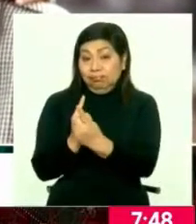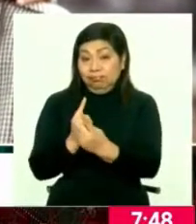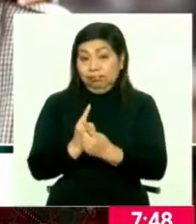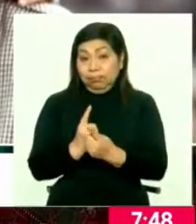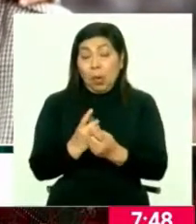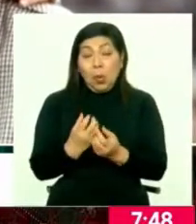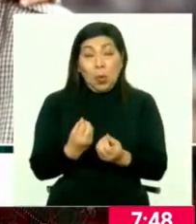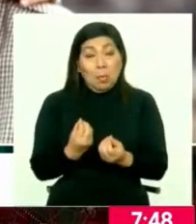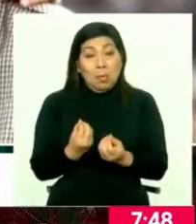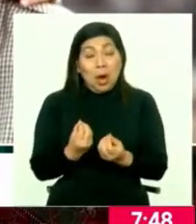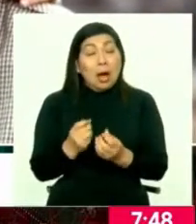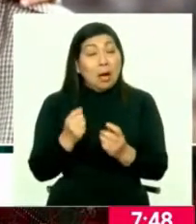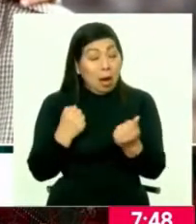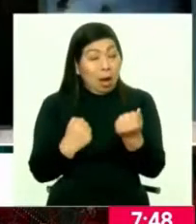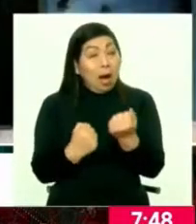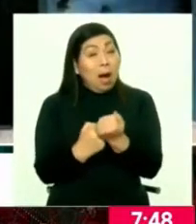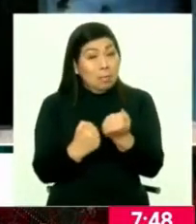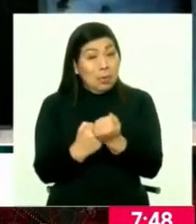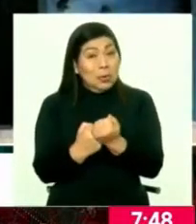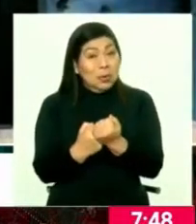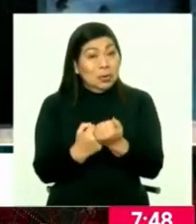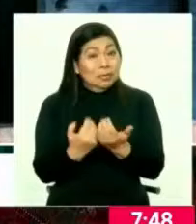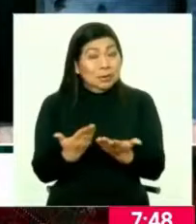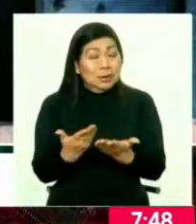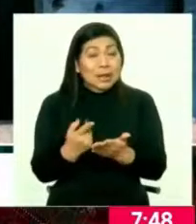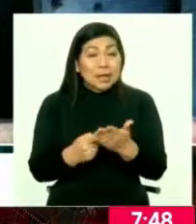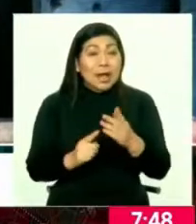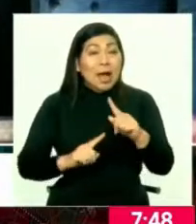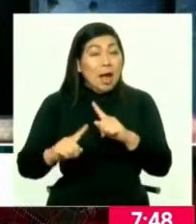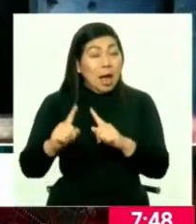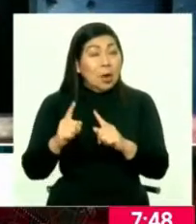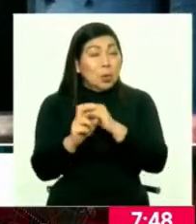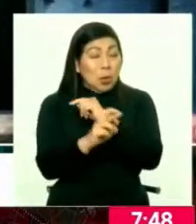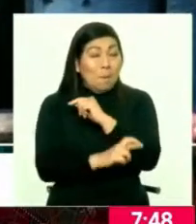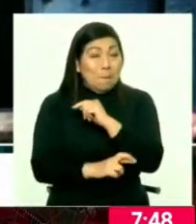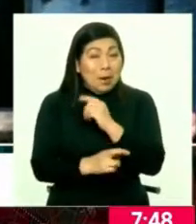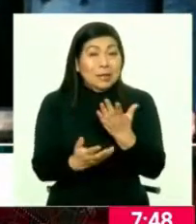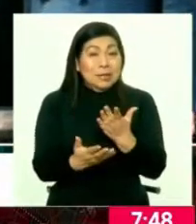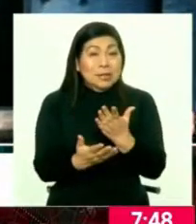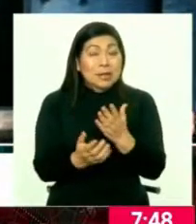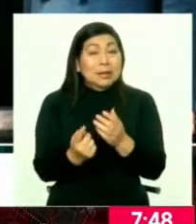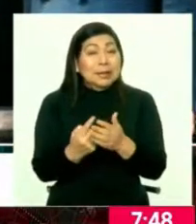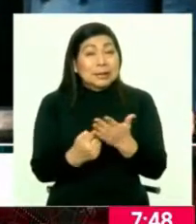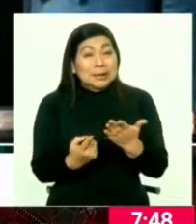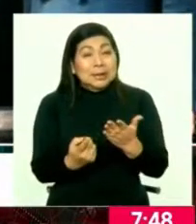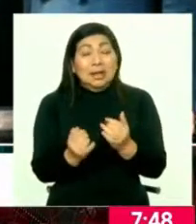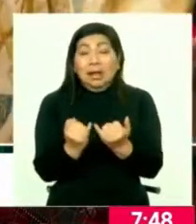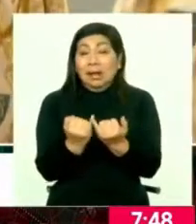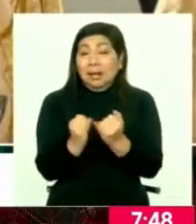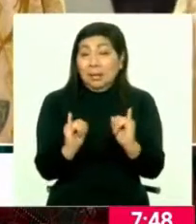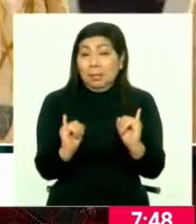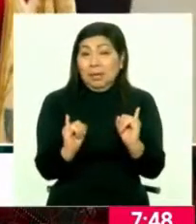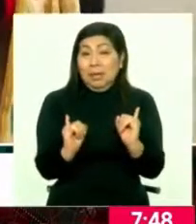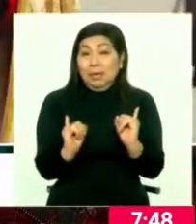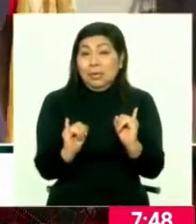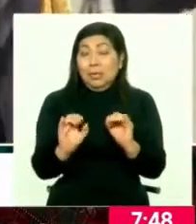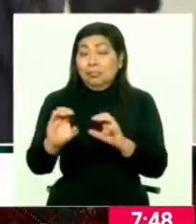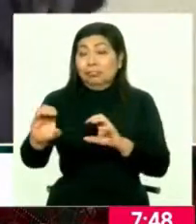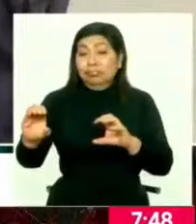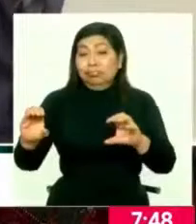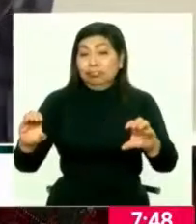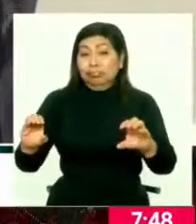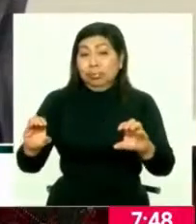para también lograr su apoyo y evitar que algunos países que están con la intención de independizarse, de convertirse en